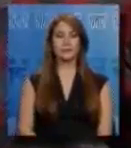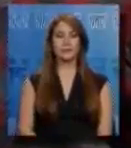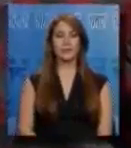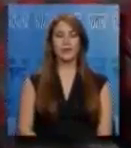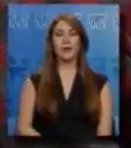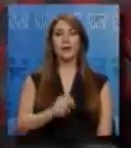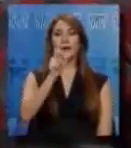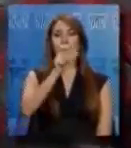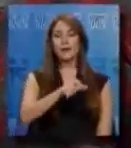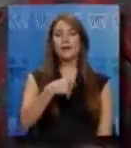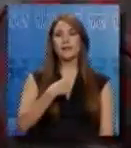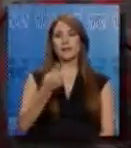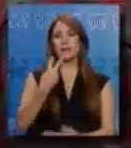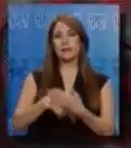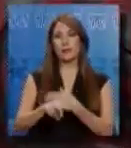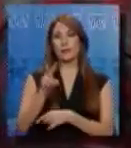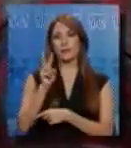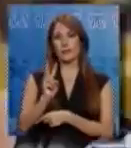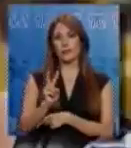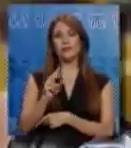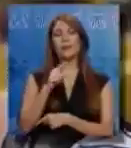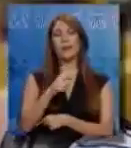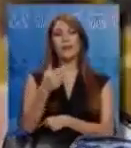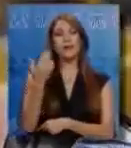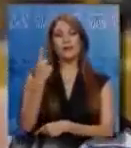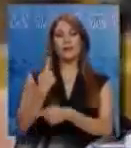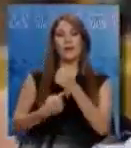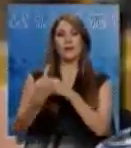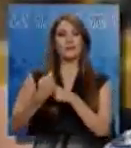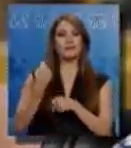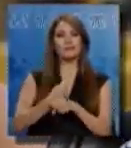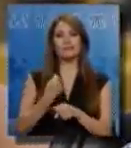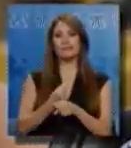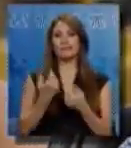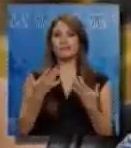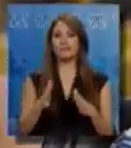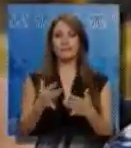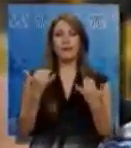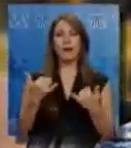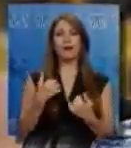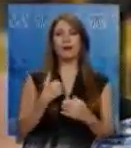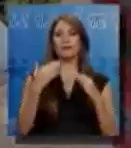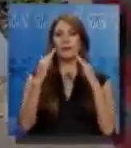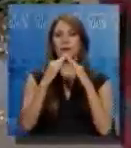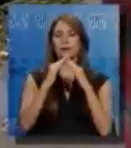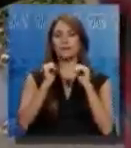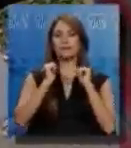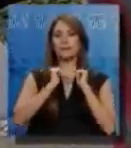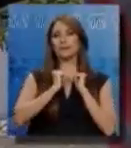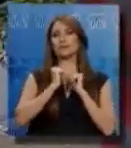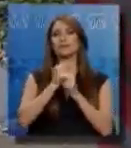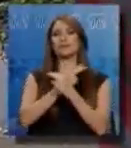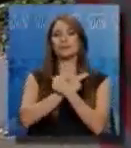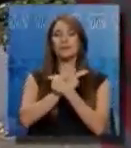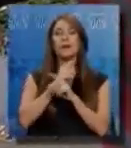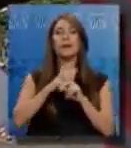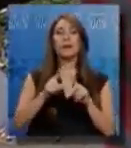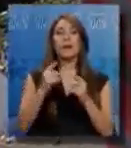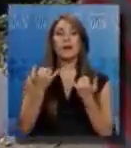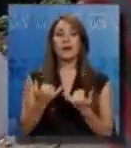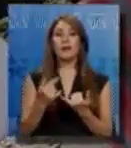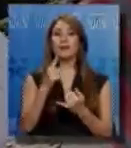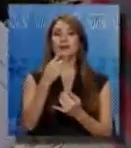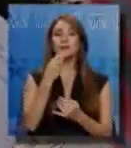Alexandra es madre de dos hijos. Hace un año se quedó sin trabajo. Actualmente es ama de casa. Cuenta que los fondos de cesantía que